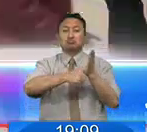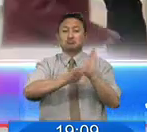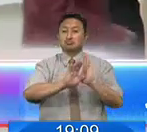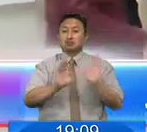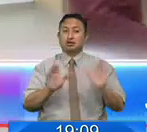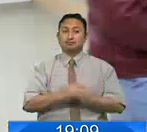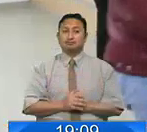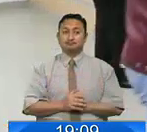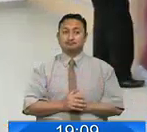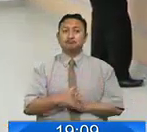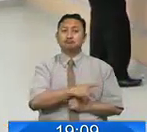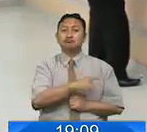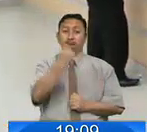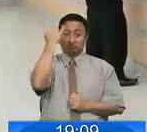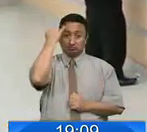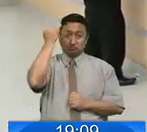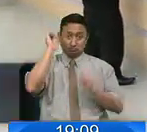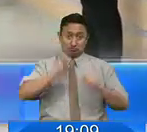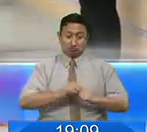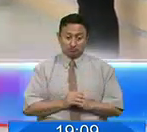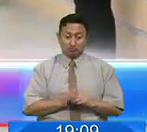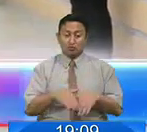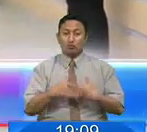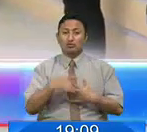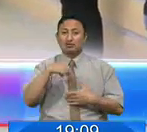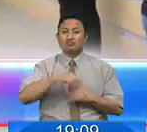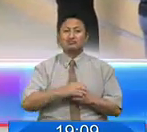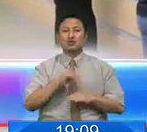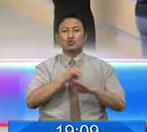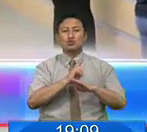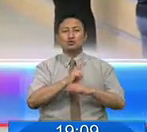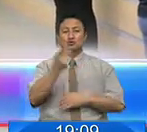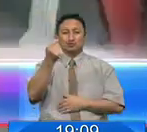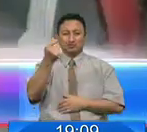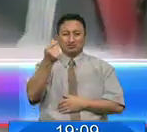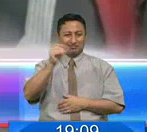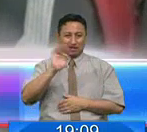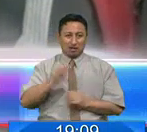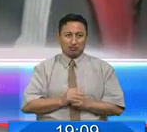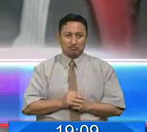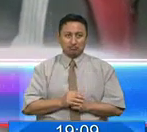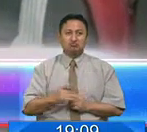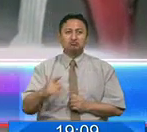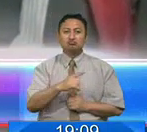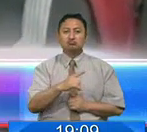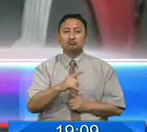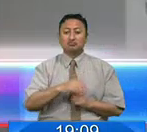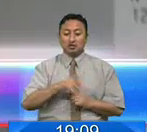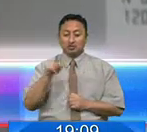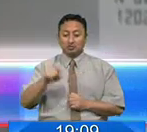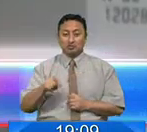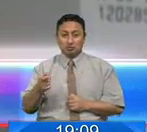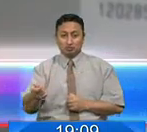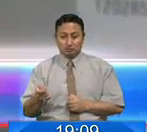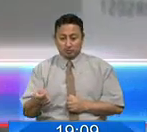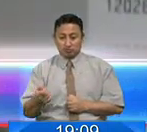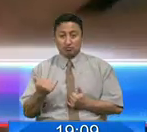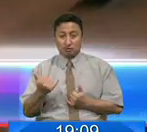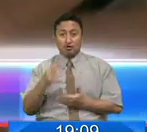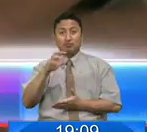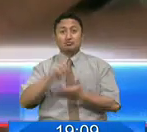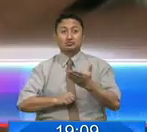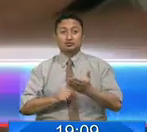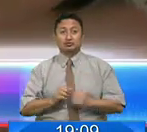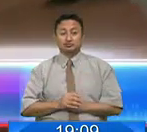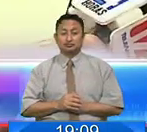con esta iniciativa también se busca reducir el uso del efectivo por eso la tarifa de retiro del dinero físico será mayor para los